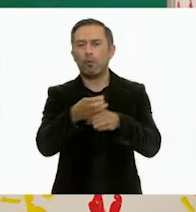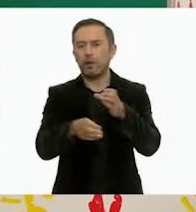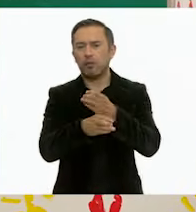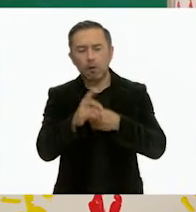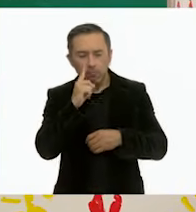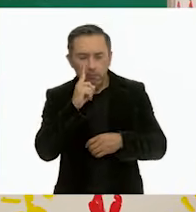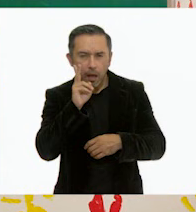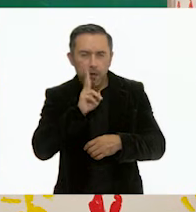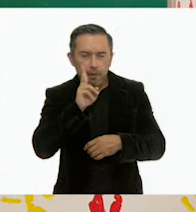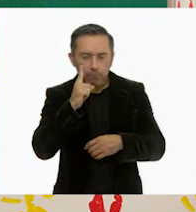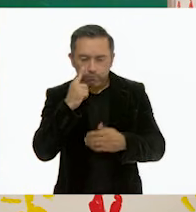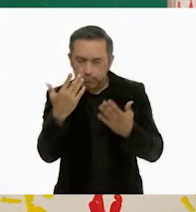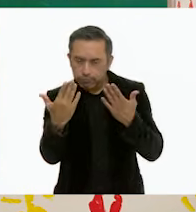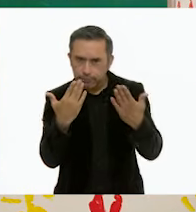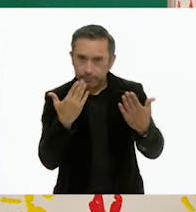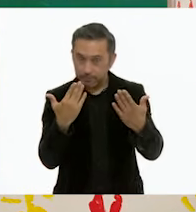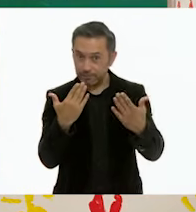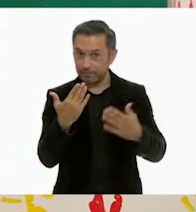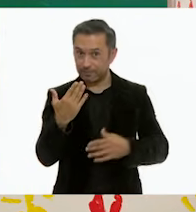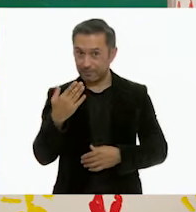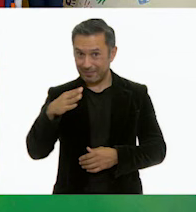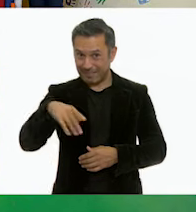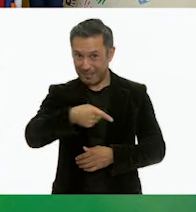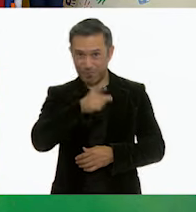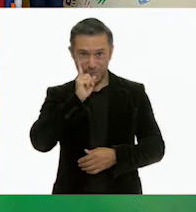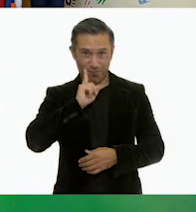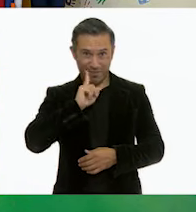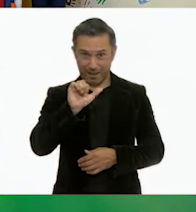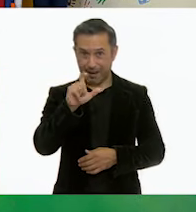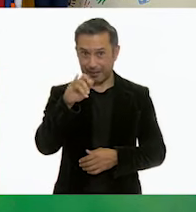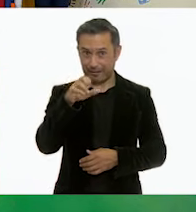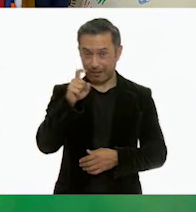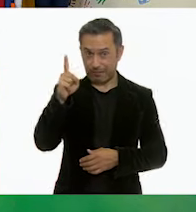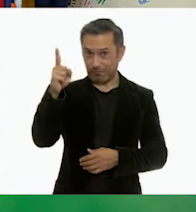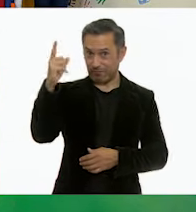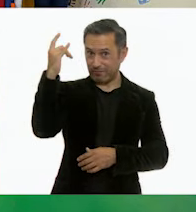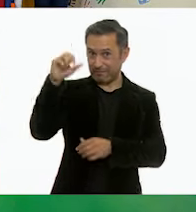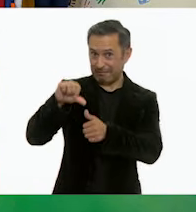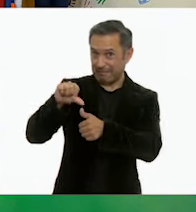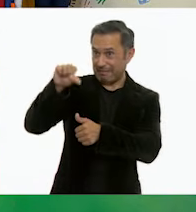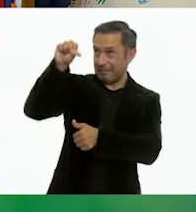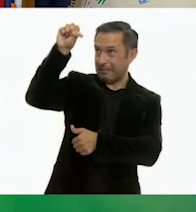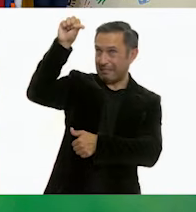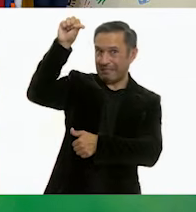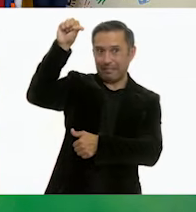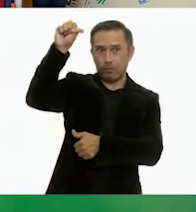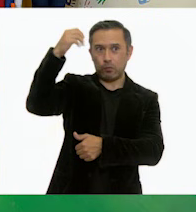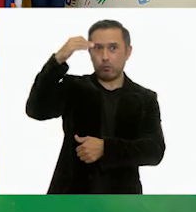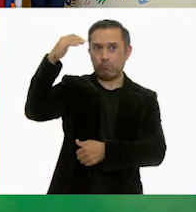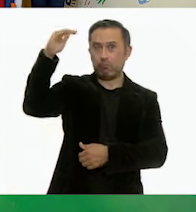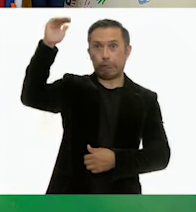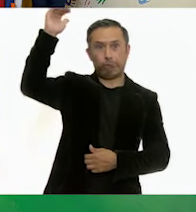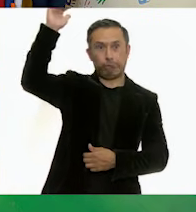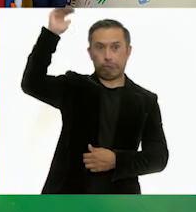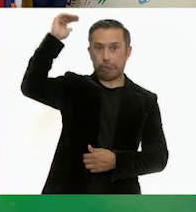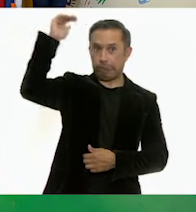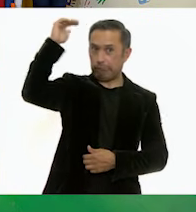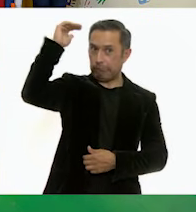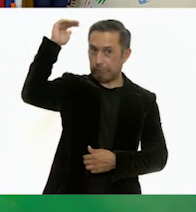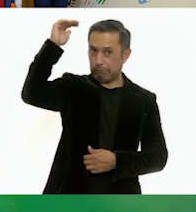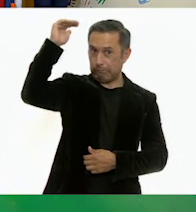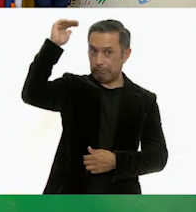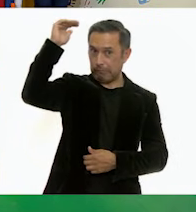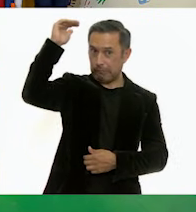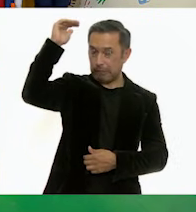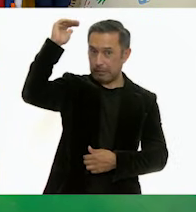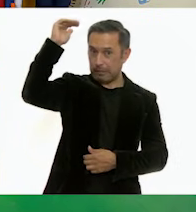En relación a la estatura de Alexia, y que a mí me queda muy alto, bueno, ¿cómo